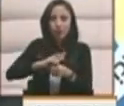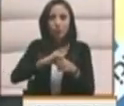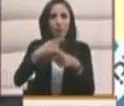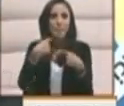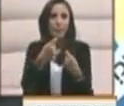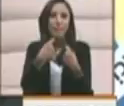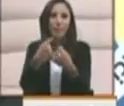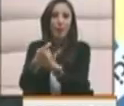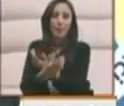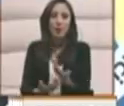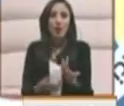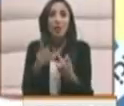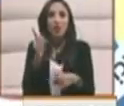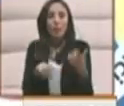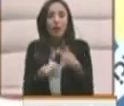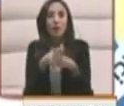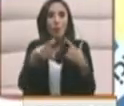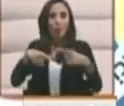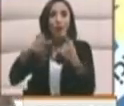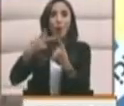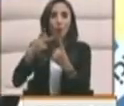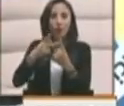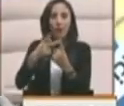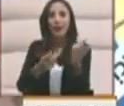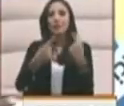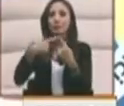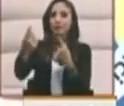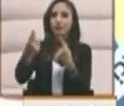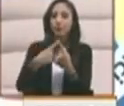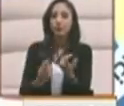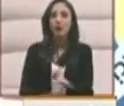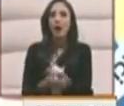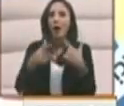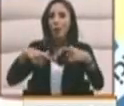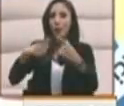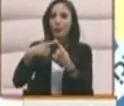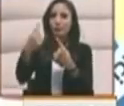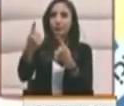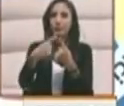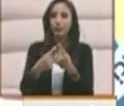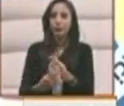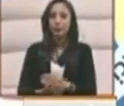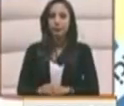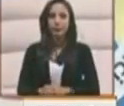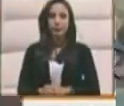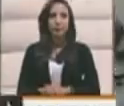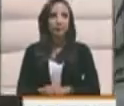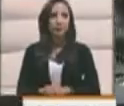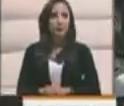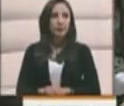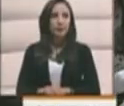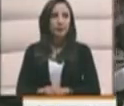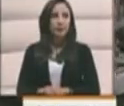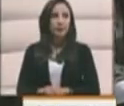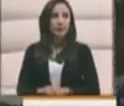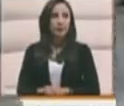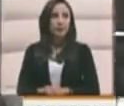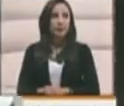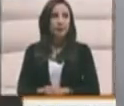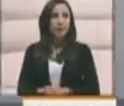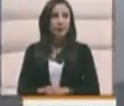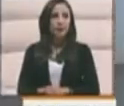inclusive pago de hospedaje y traslado allá a Chinácota, donde estaban haciendo el entrenamiento.